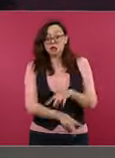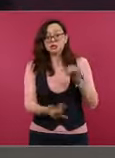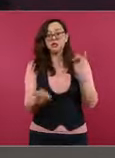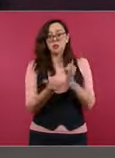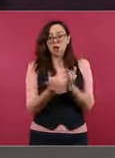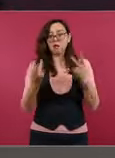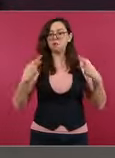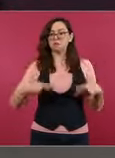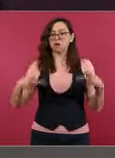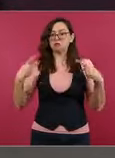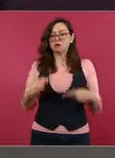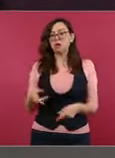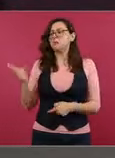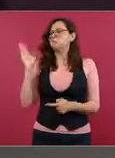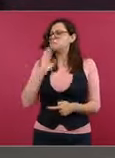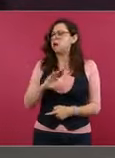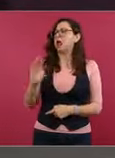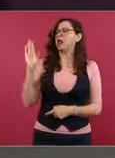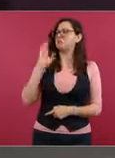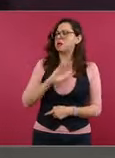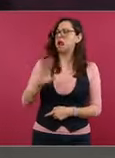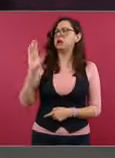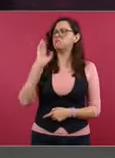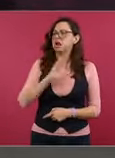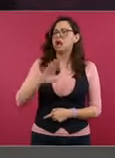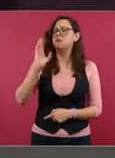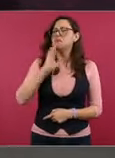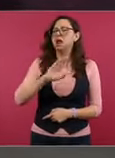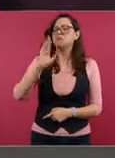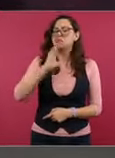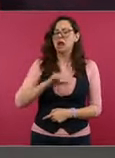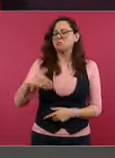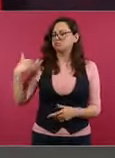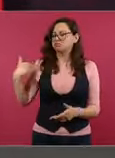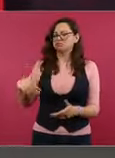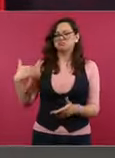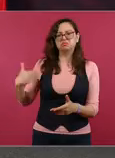políticos que se portan muy mal